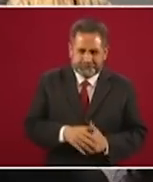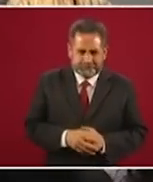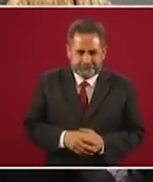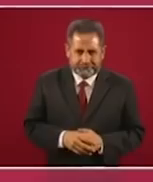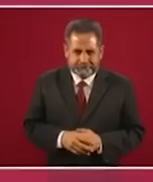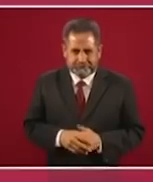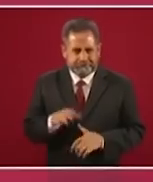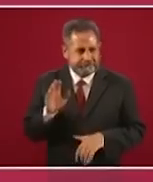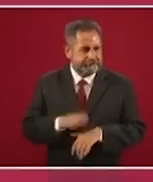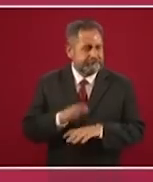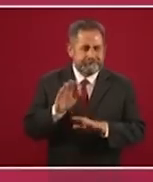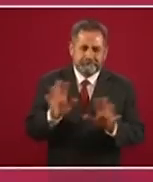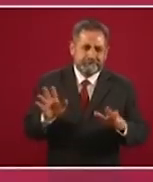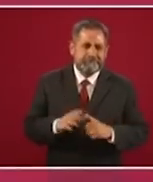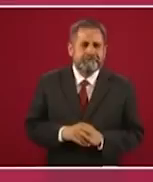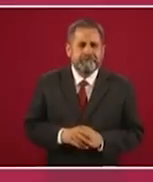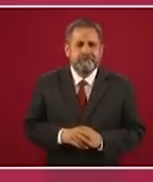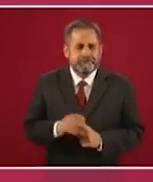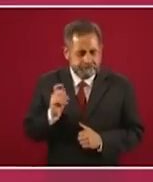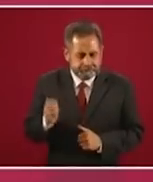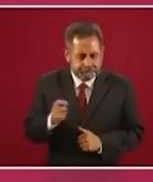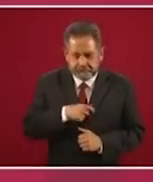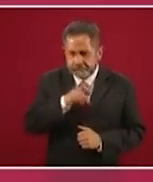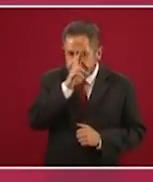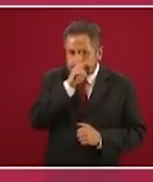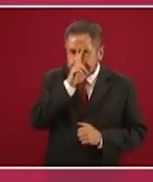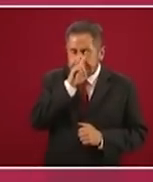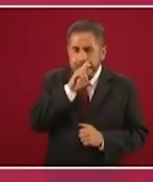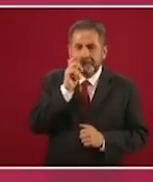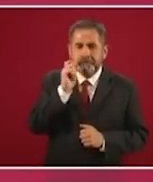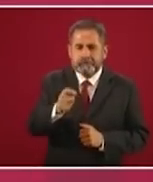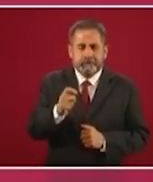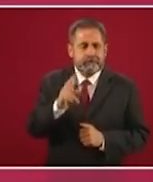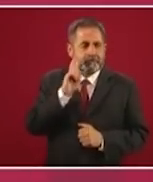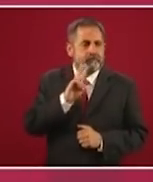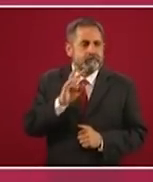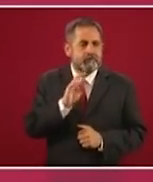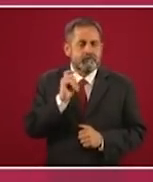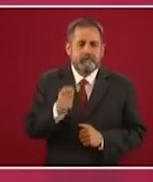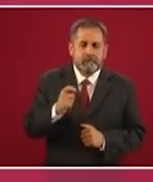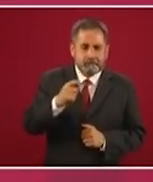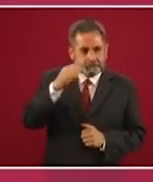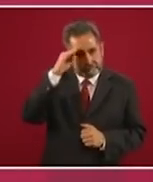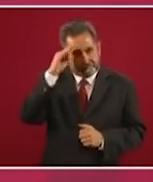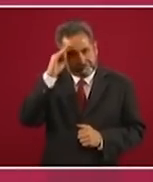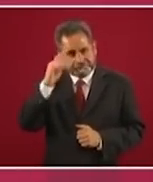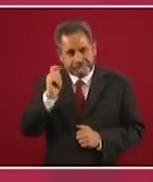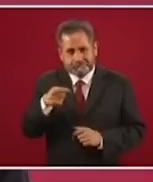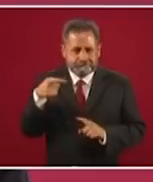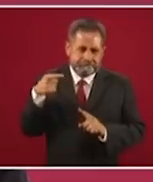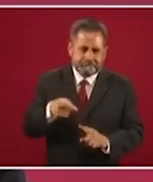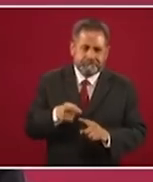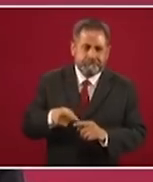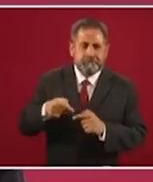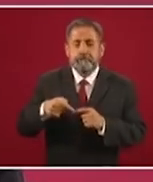que más nos preocupa es el poder garantizar una pensión